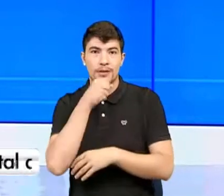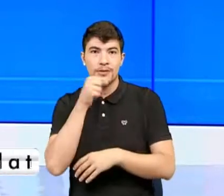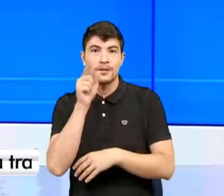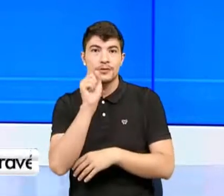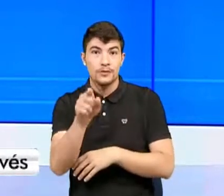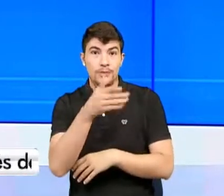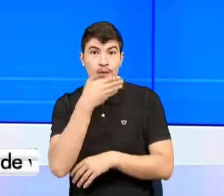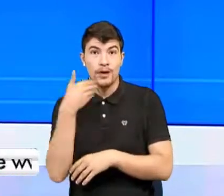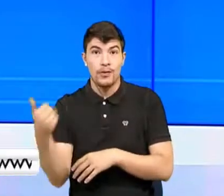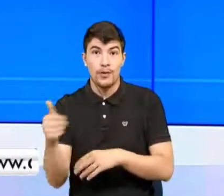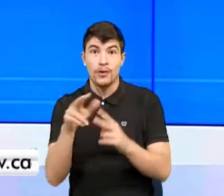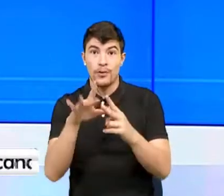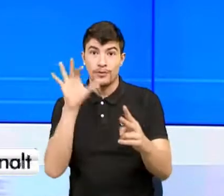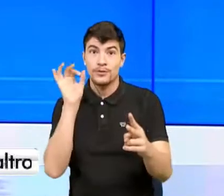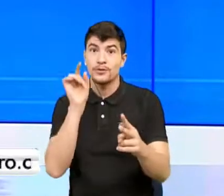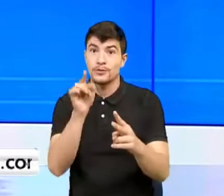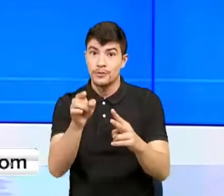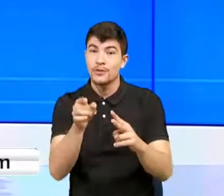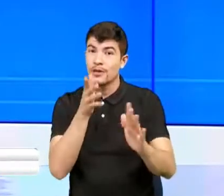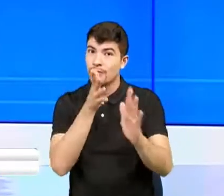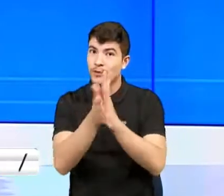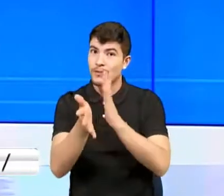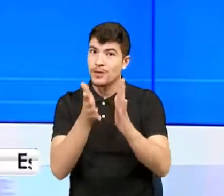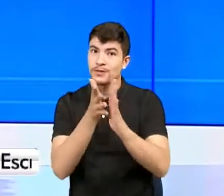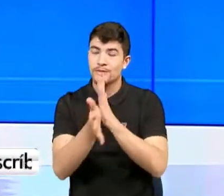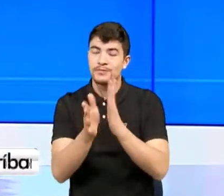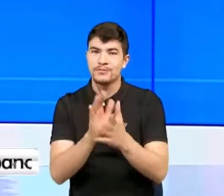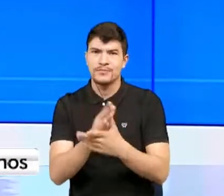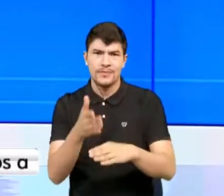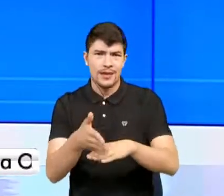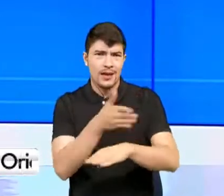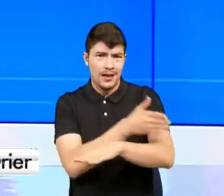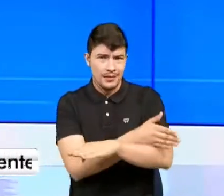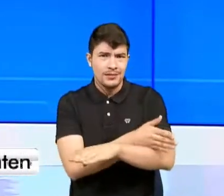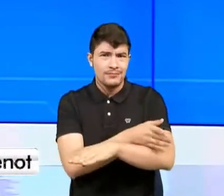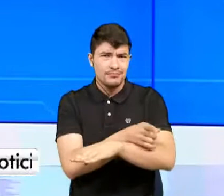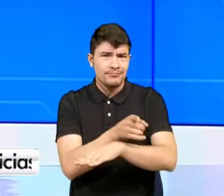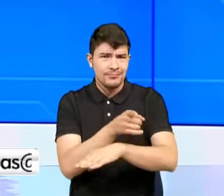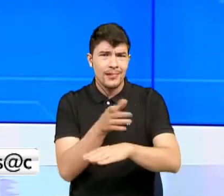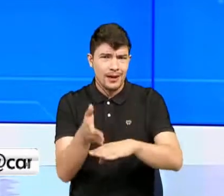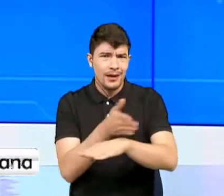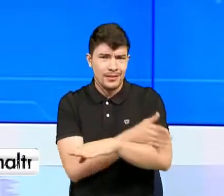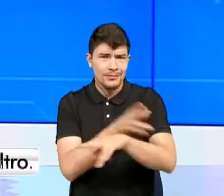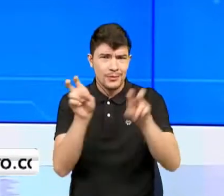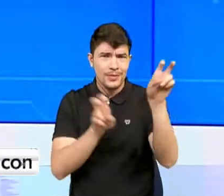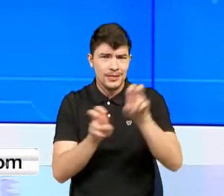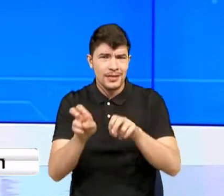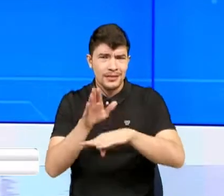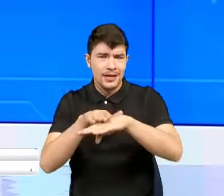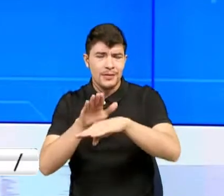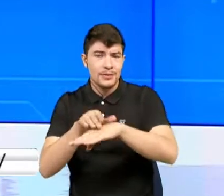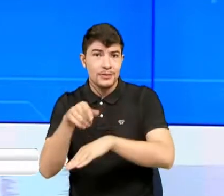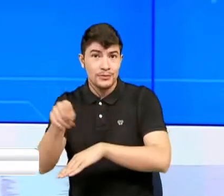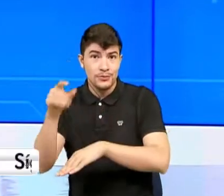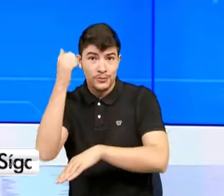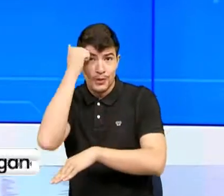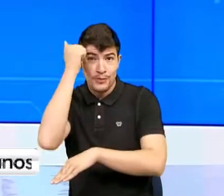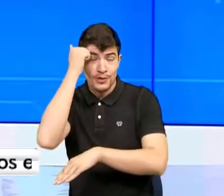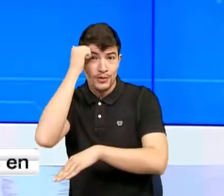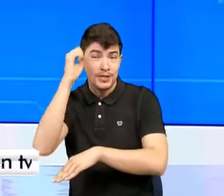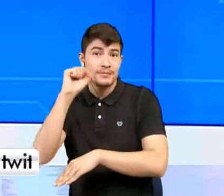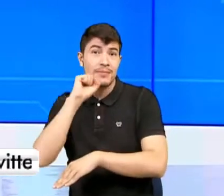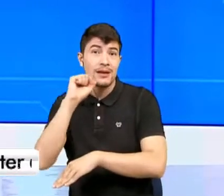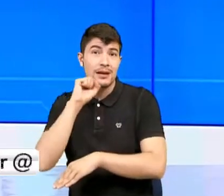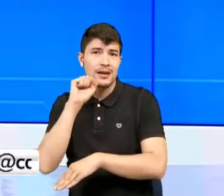Tal como se lo habíamos anunciado antes de los comerciales, los maestros de la capital petrolera de Colombia se tomaron la carrera 28 con el objetivo de seguir reclamando por el